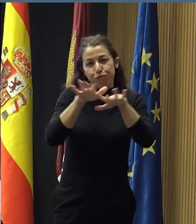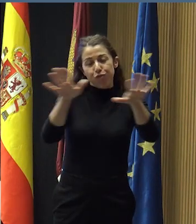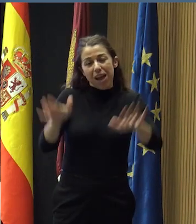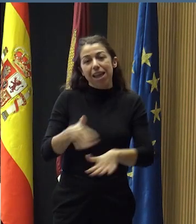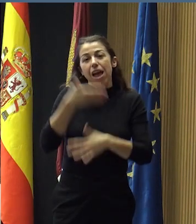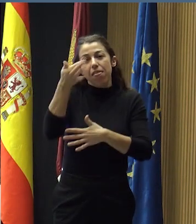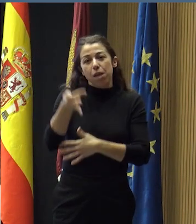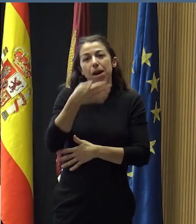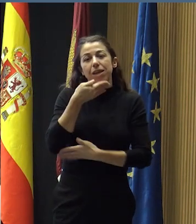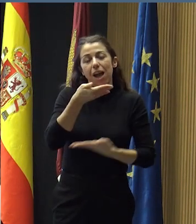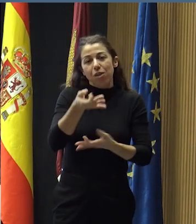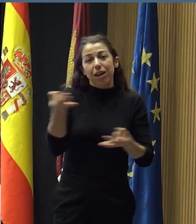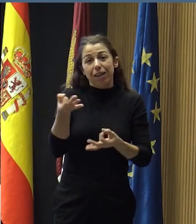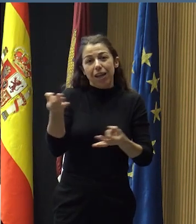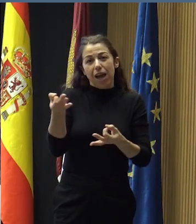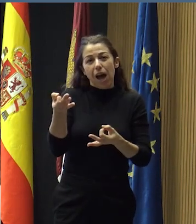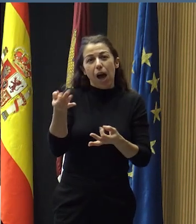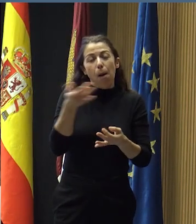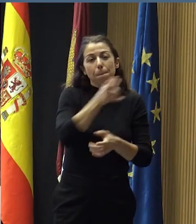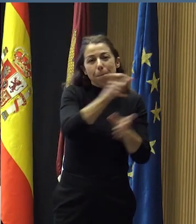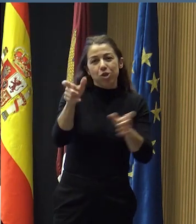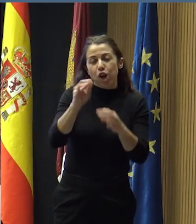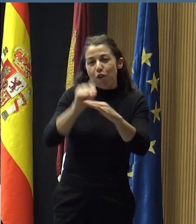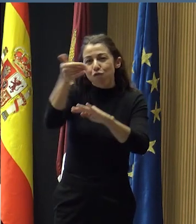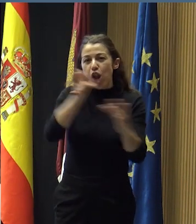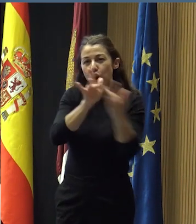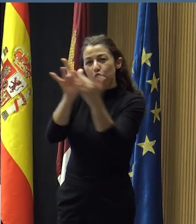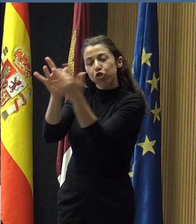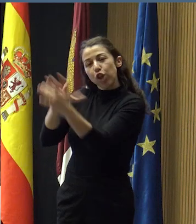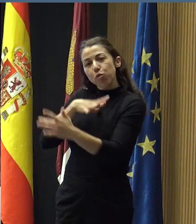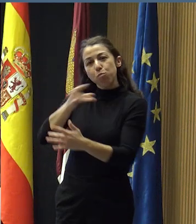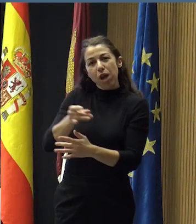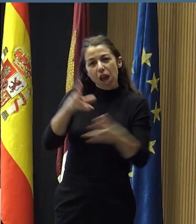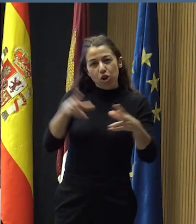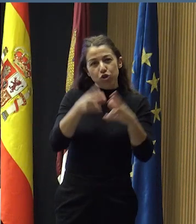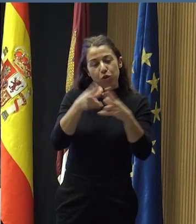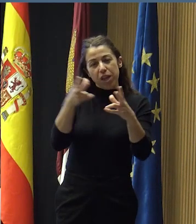contribuye también a ampliar su alcance e impacto en nuestra sociedad.